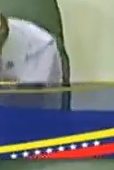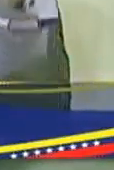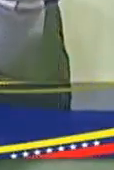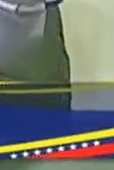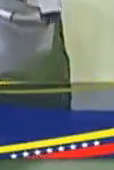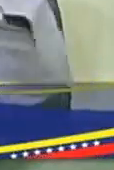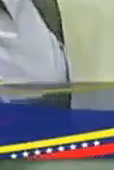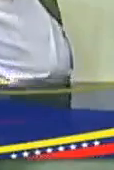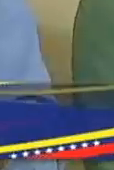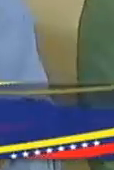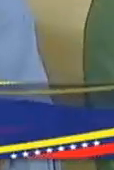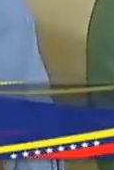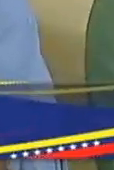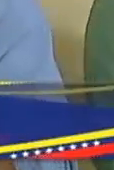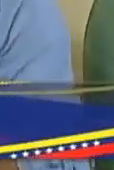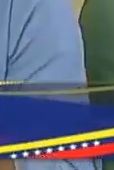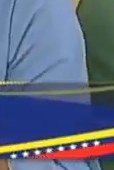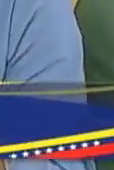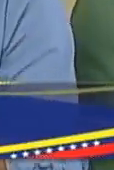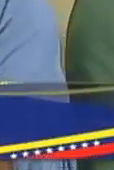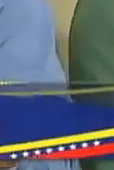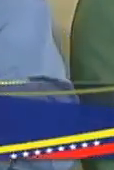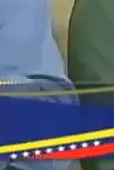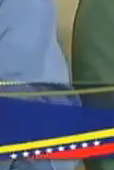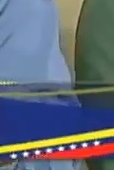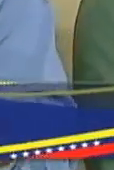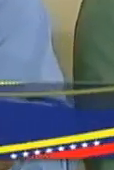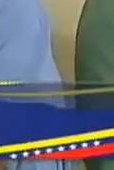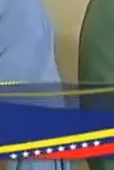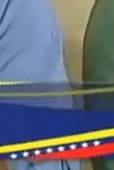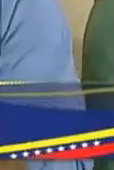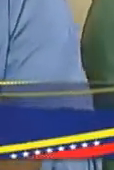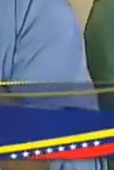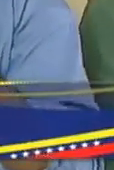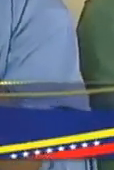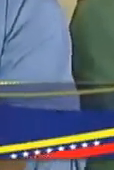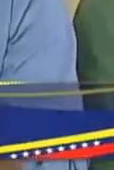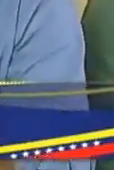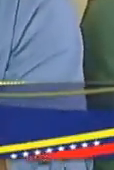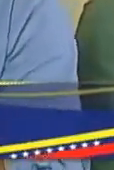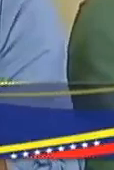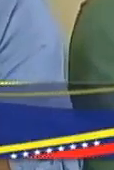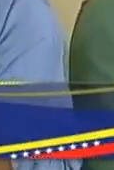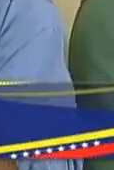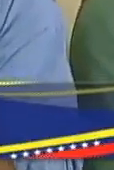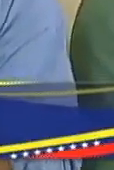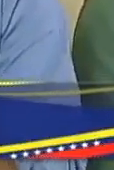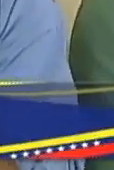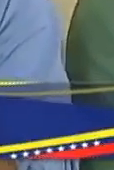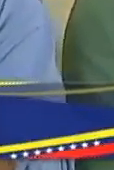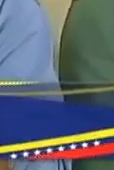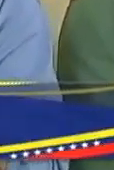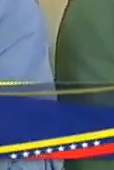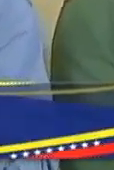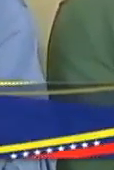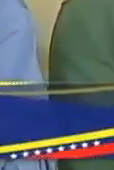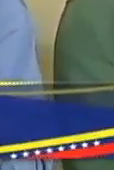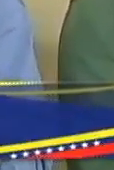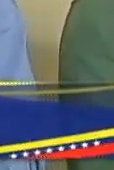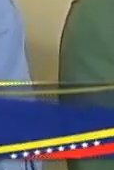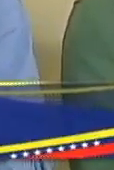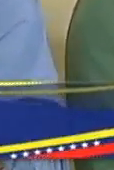tan importante? Por favor. Gracias, presidente. Bueno, primero, usted venía diciendo de la complejidad del estado Miranda, ¿no? Que son